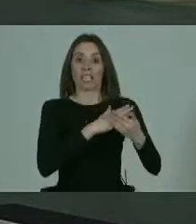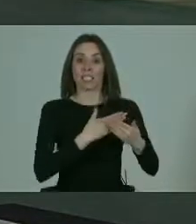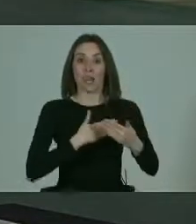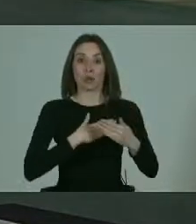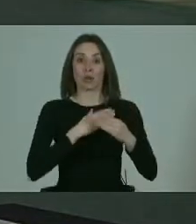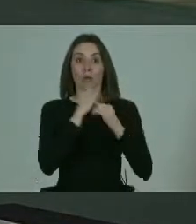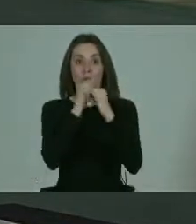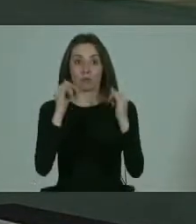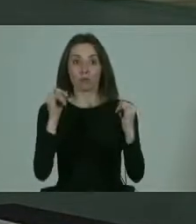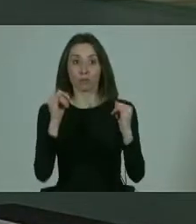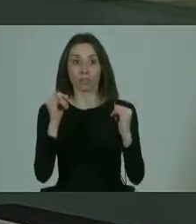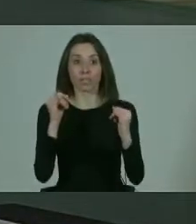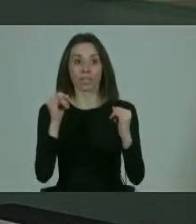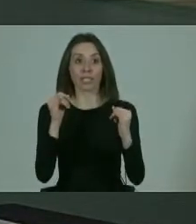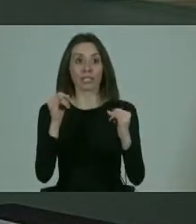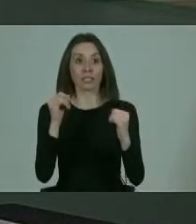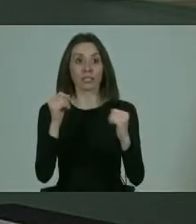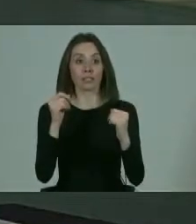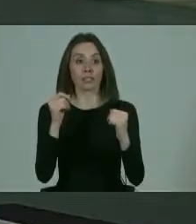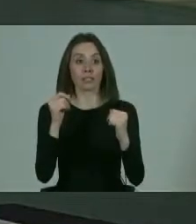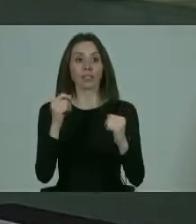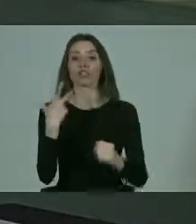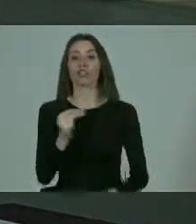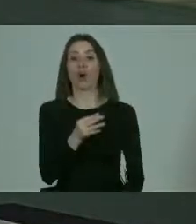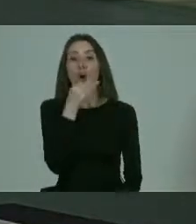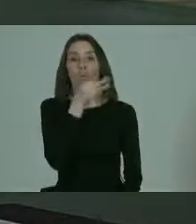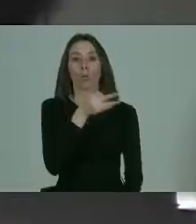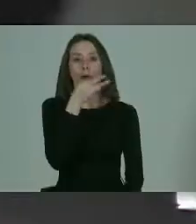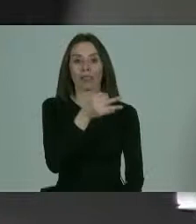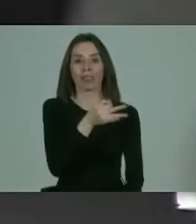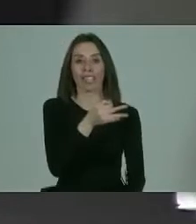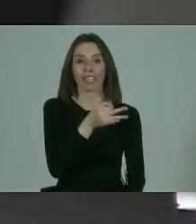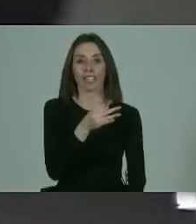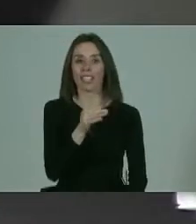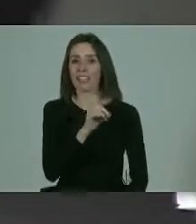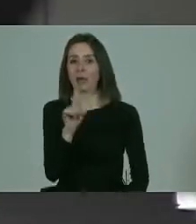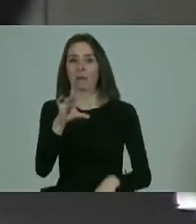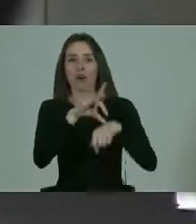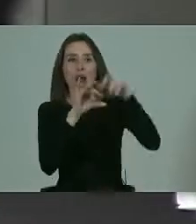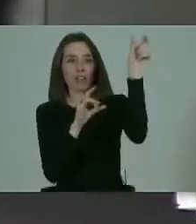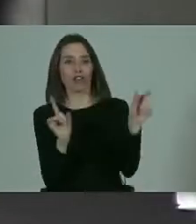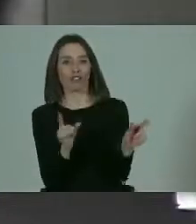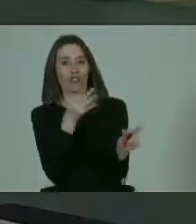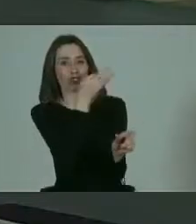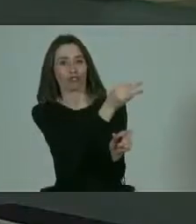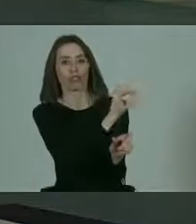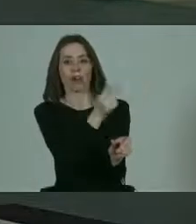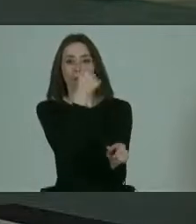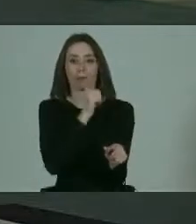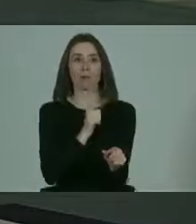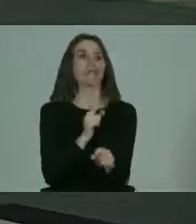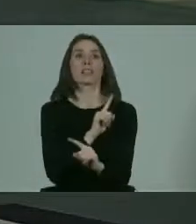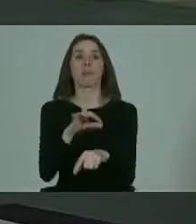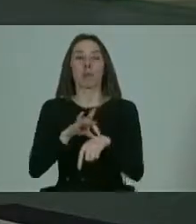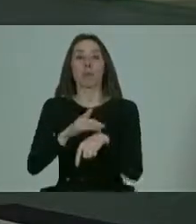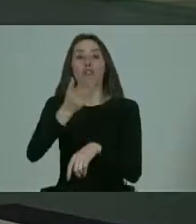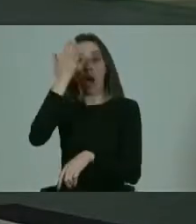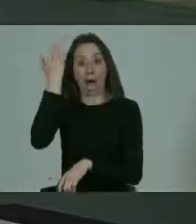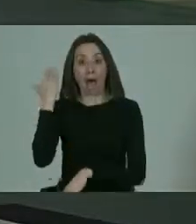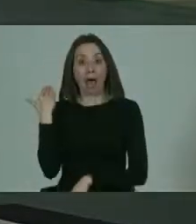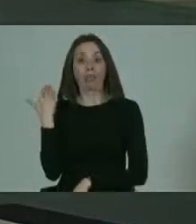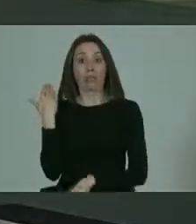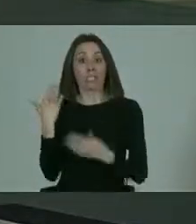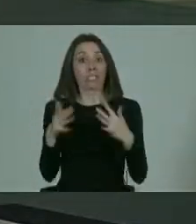cuenten entonces ni siquiera el médico ni siquiera el médico antes ya lo hacíamos